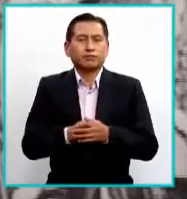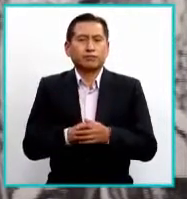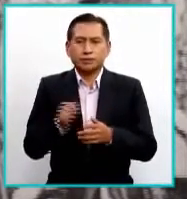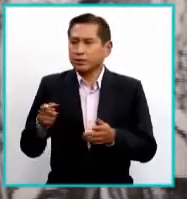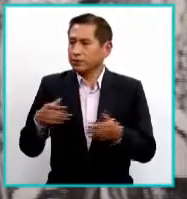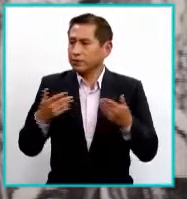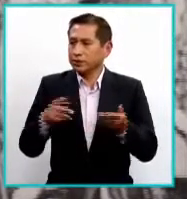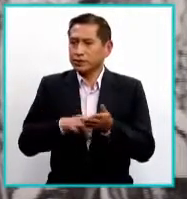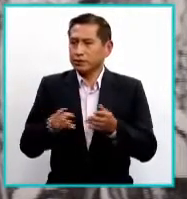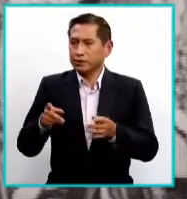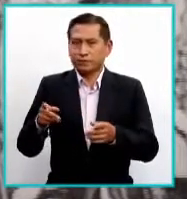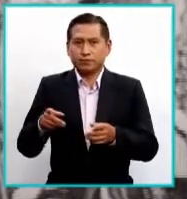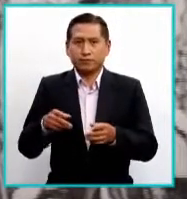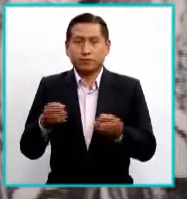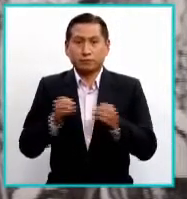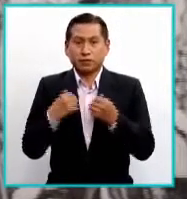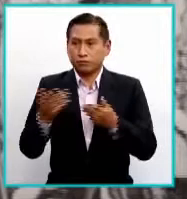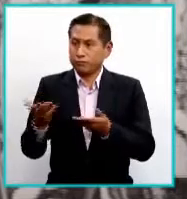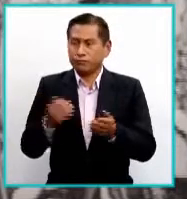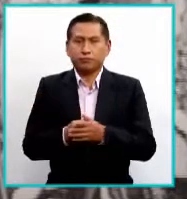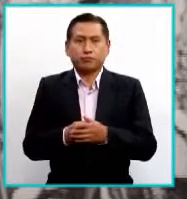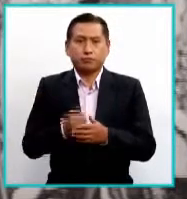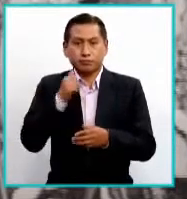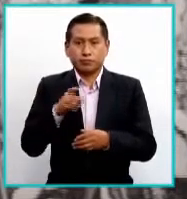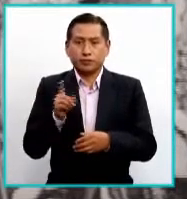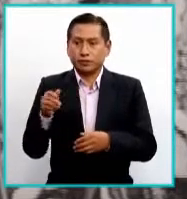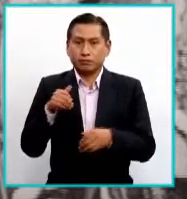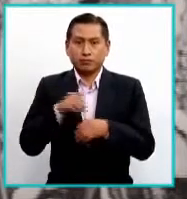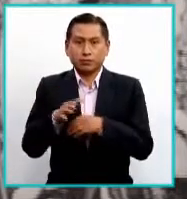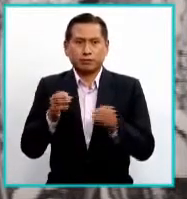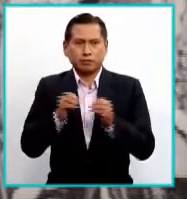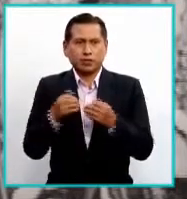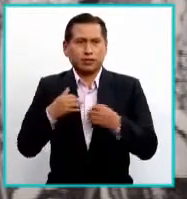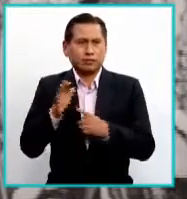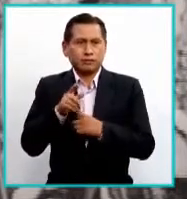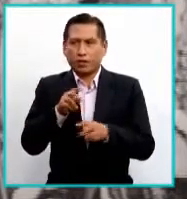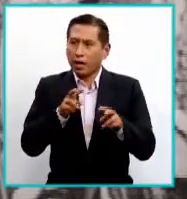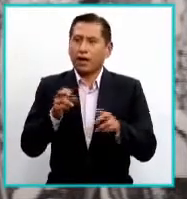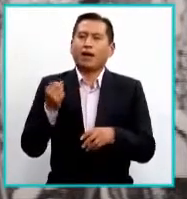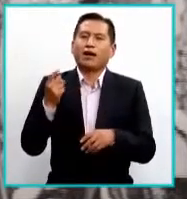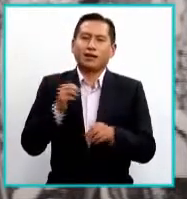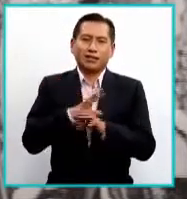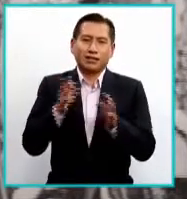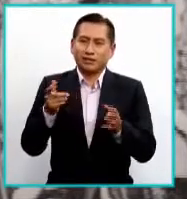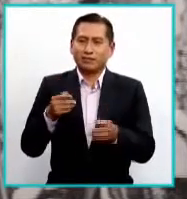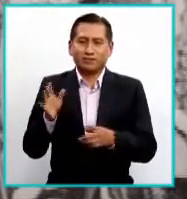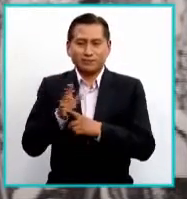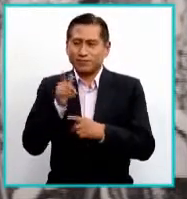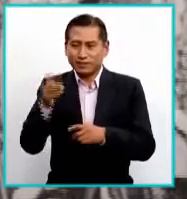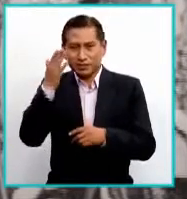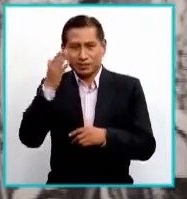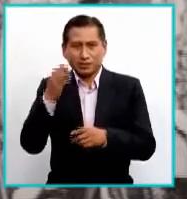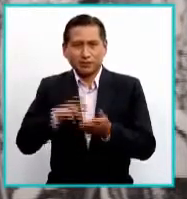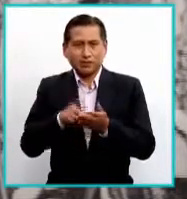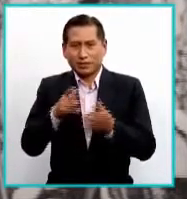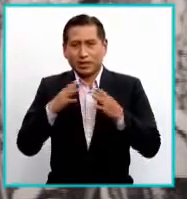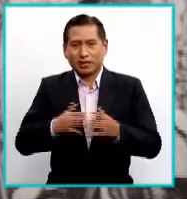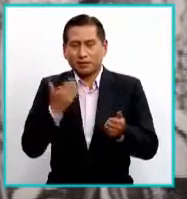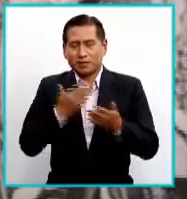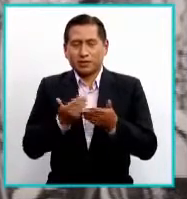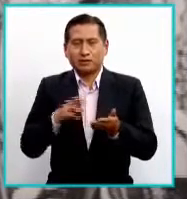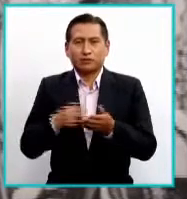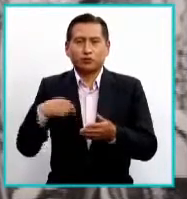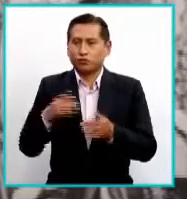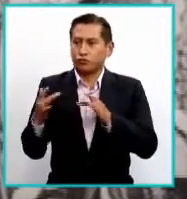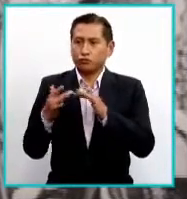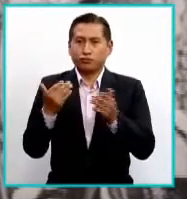estaban festejando carnaval, los hemos señalizado, claro. La Dani nos los ha mandado señalizado qué para lindo, que podamos encontrar quién claro, es quién. Claro, así como que nos